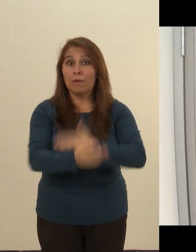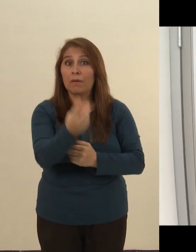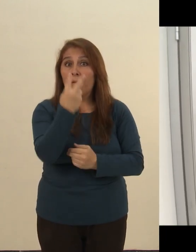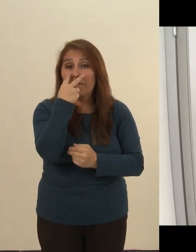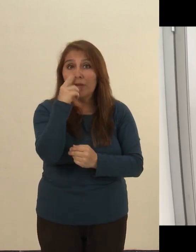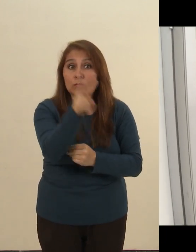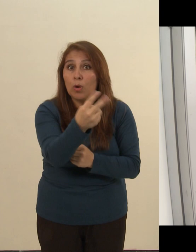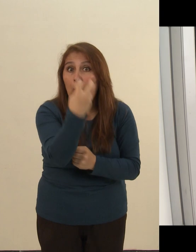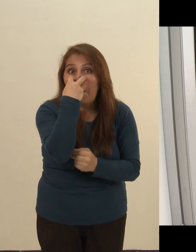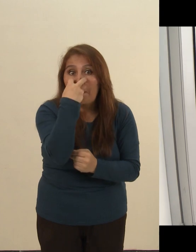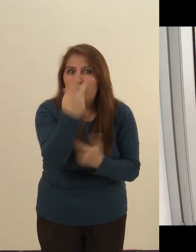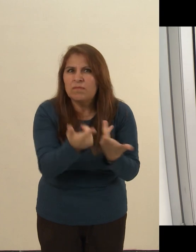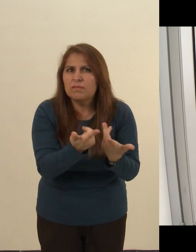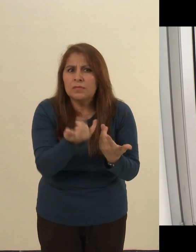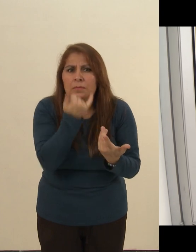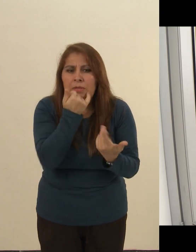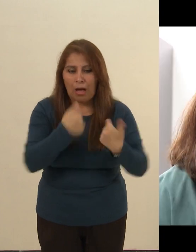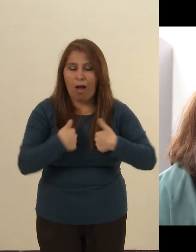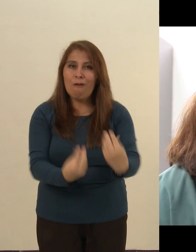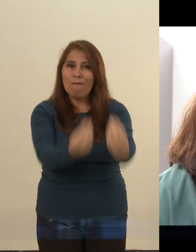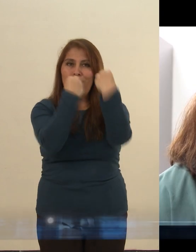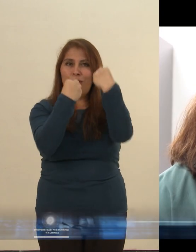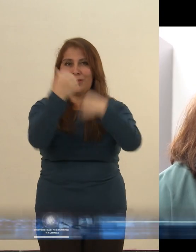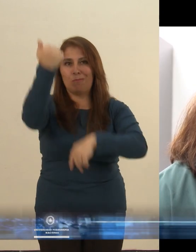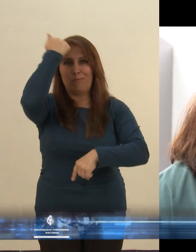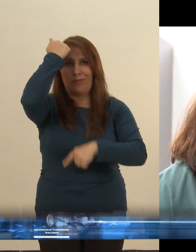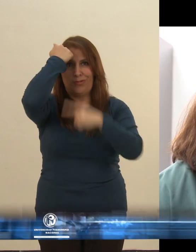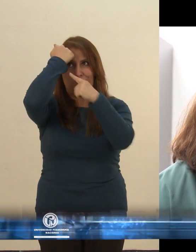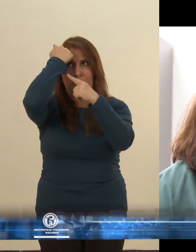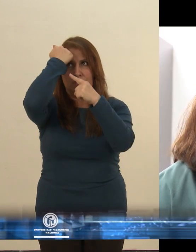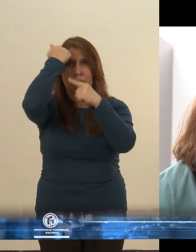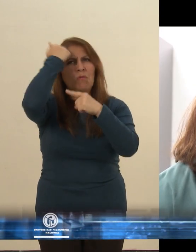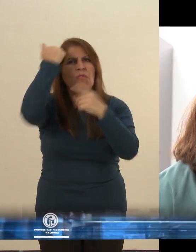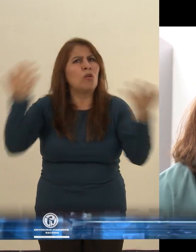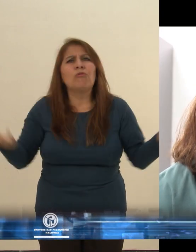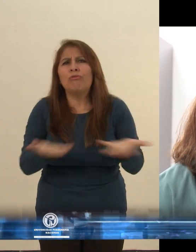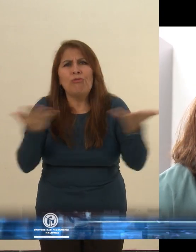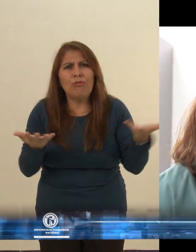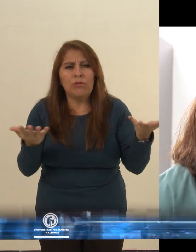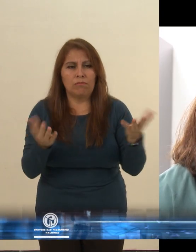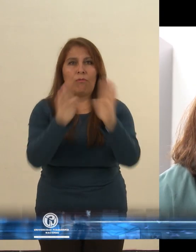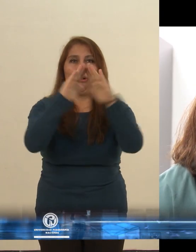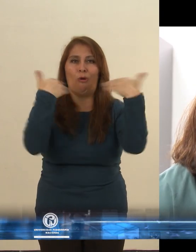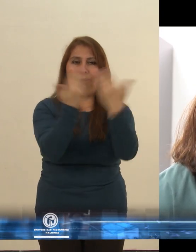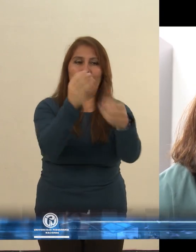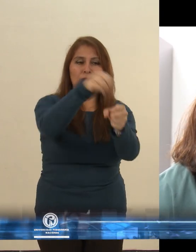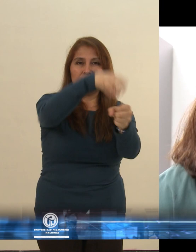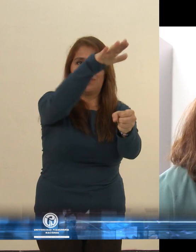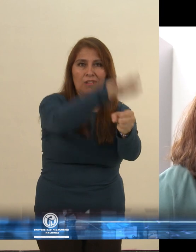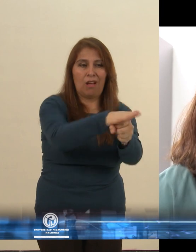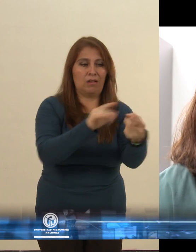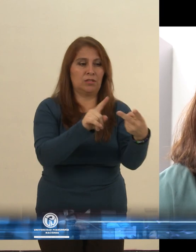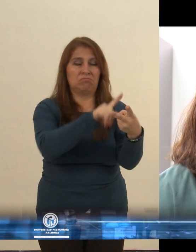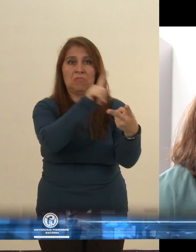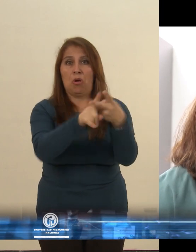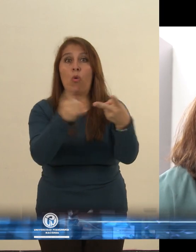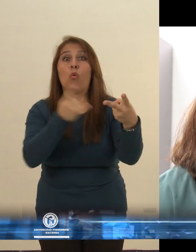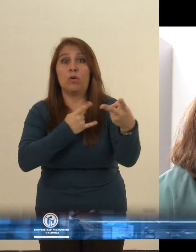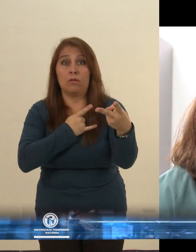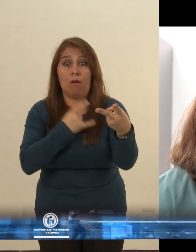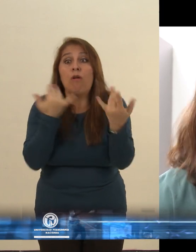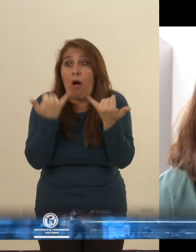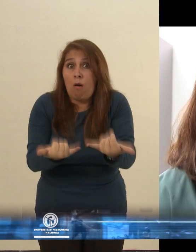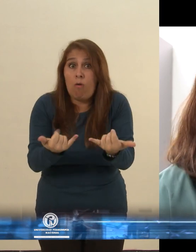están formando para ser docentes, y docentes en nuestros colegios distritales, en otros escenarios,